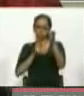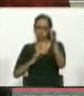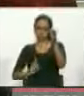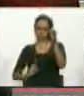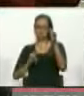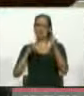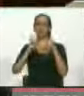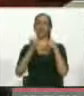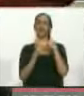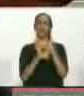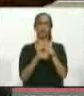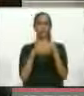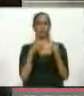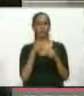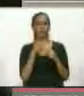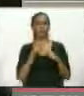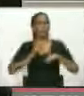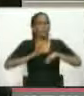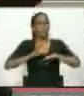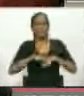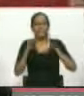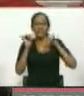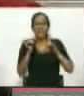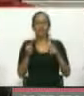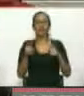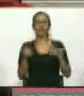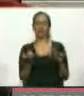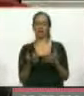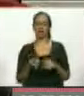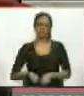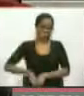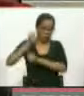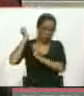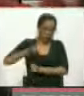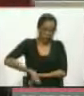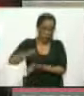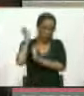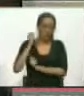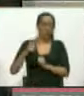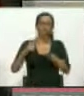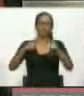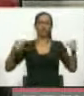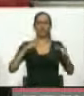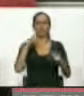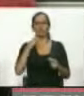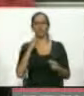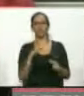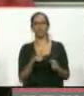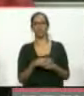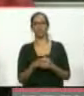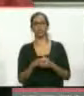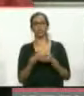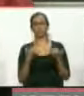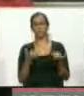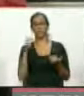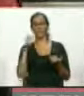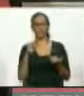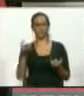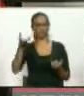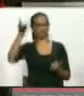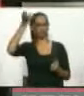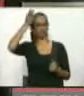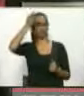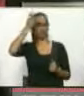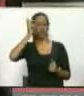porque él mismo está tratando tratando de cavar su tumba política el personaje ya coronó su